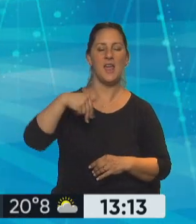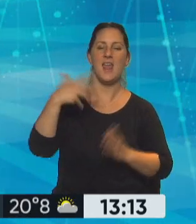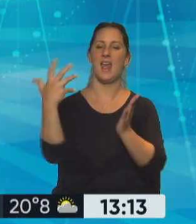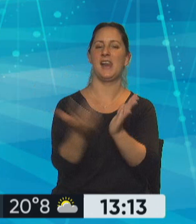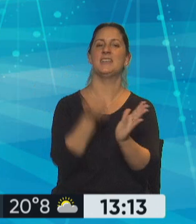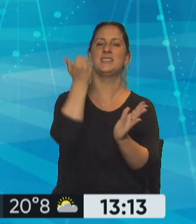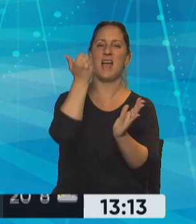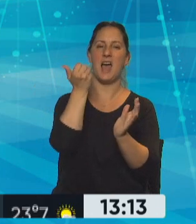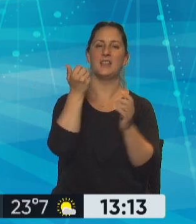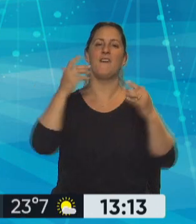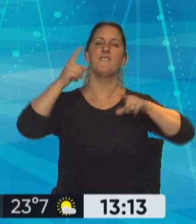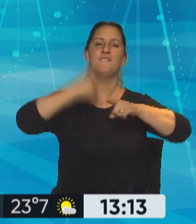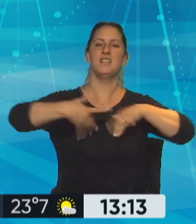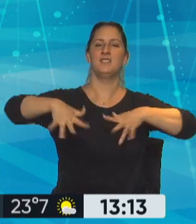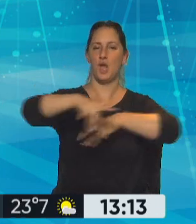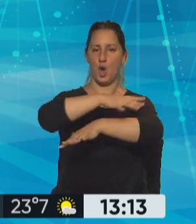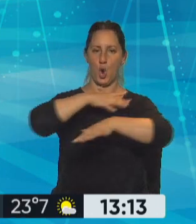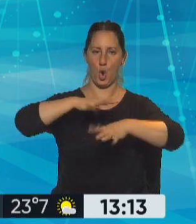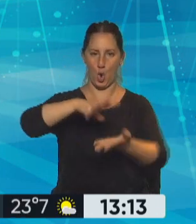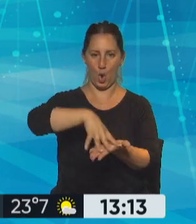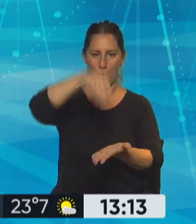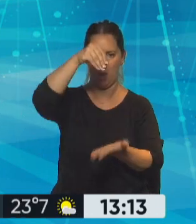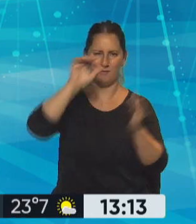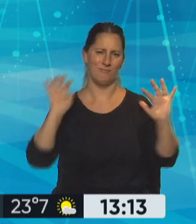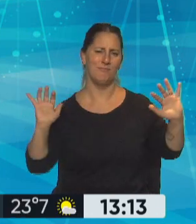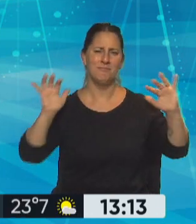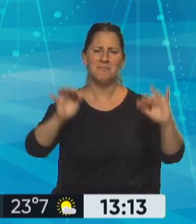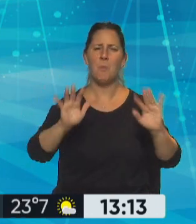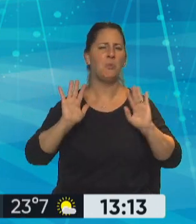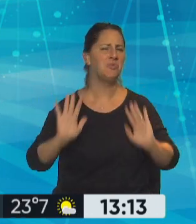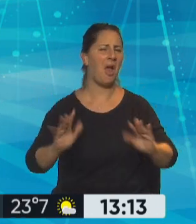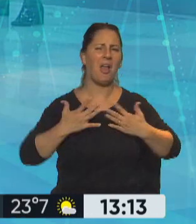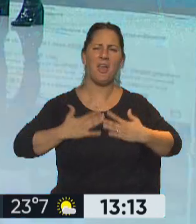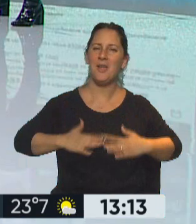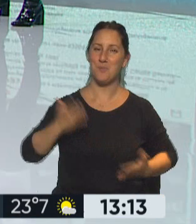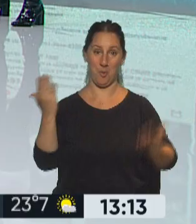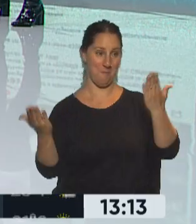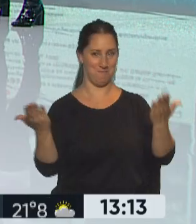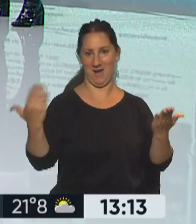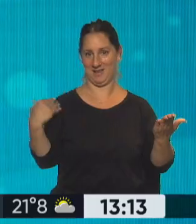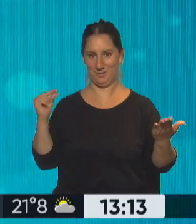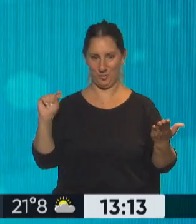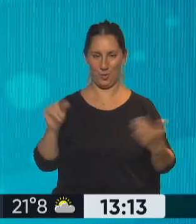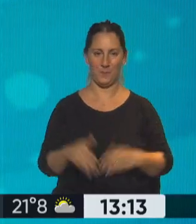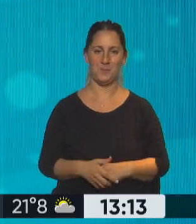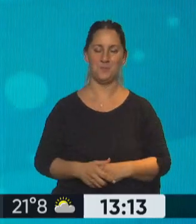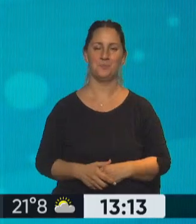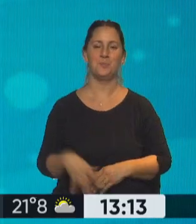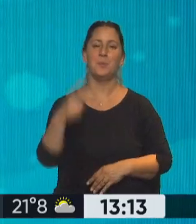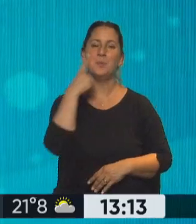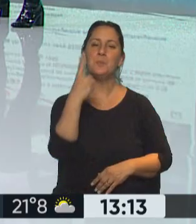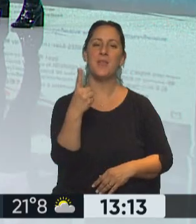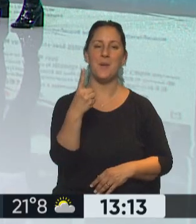festejo en el obelisco el público reunido todo muy tranquilo para comparar un poco con lo que pasó mira lo que era